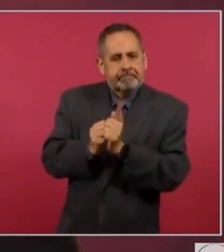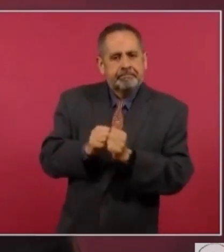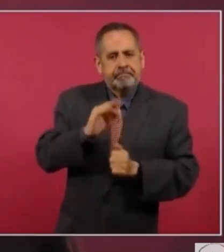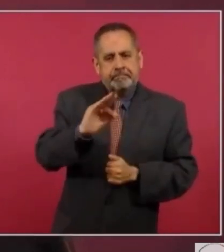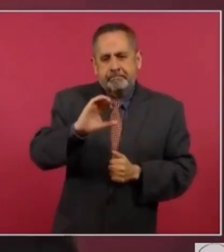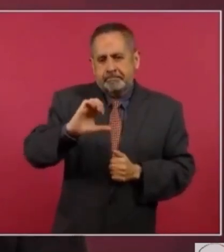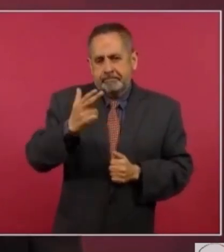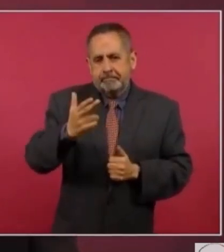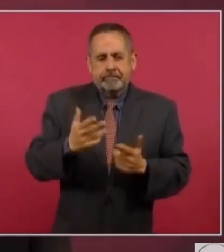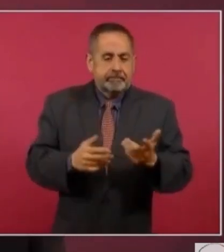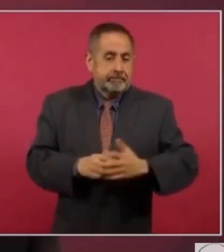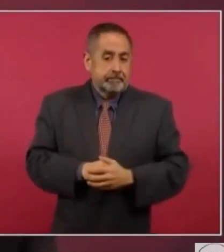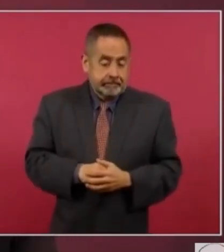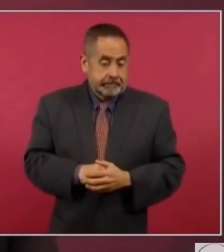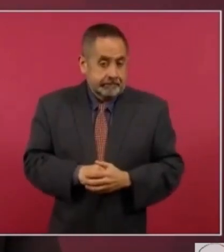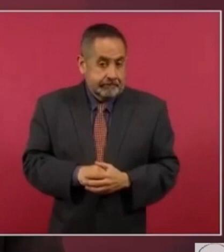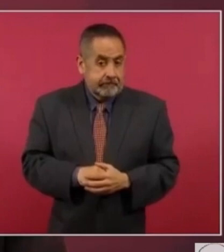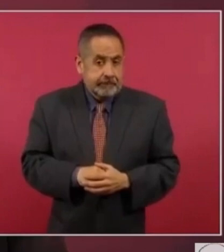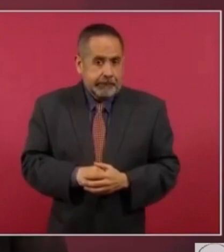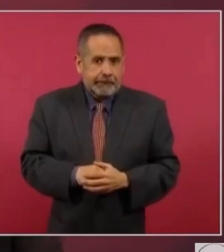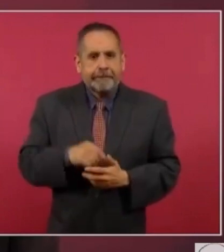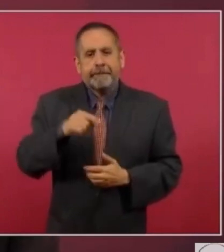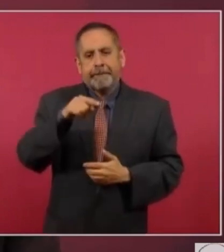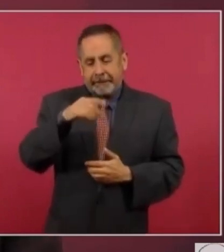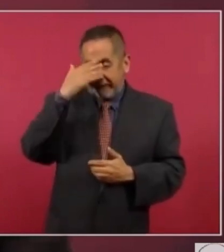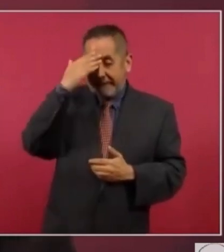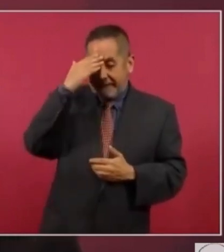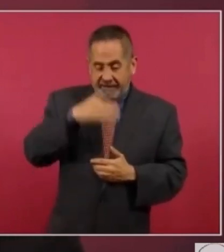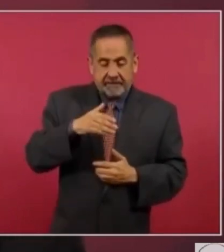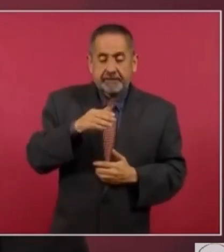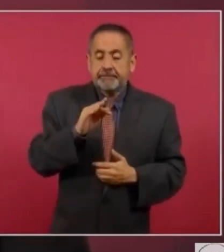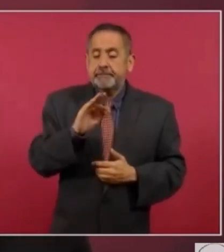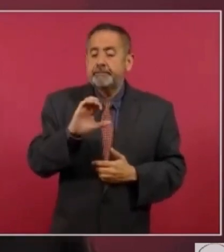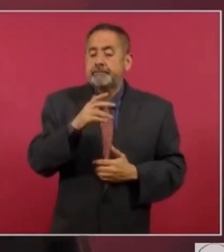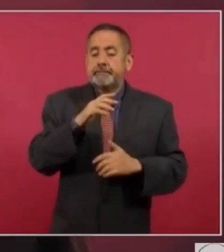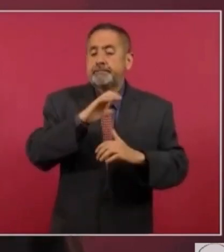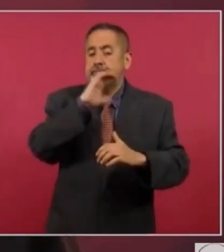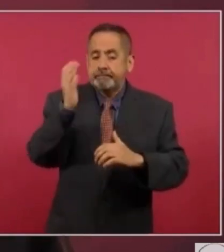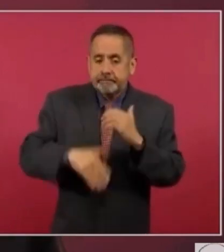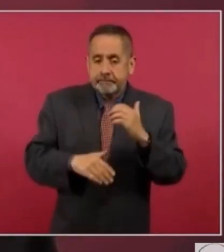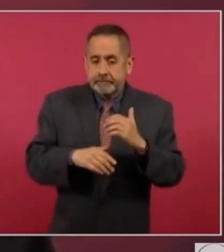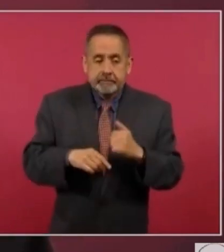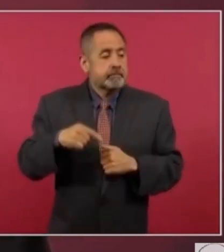Y todavía sale del gobierno de Felipe Calderón y sigue